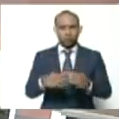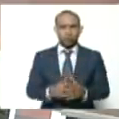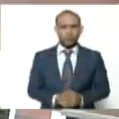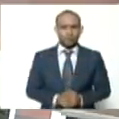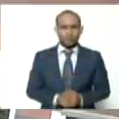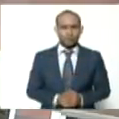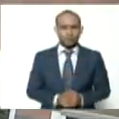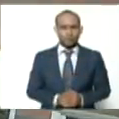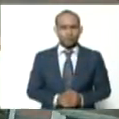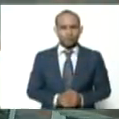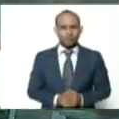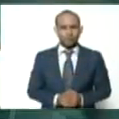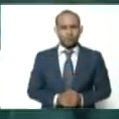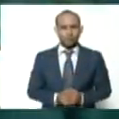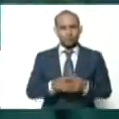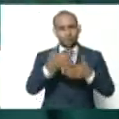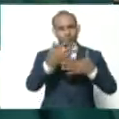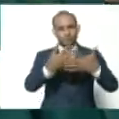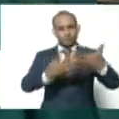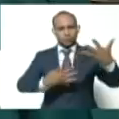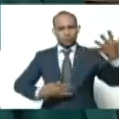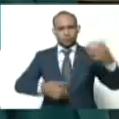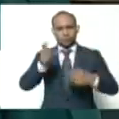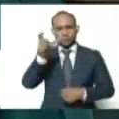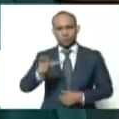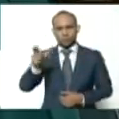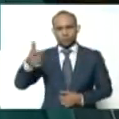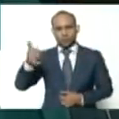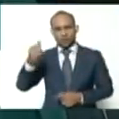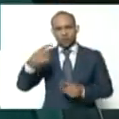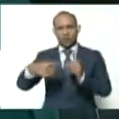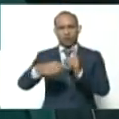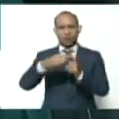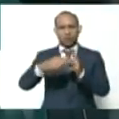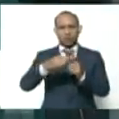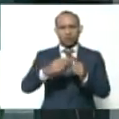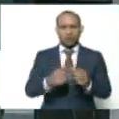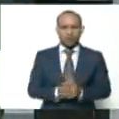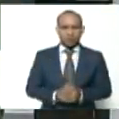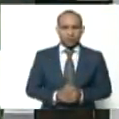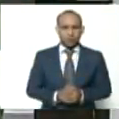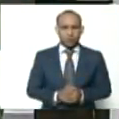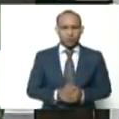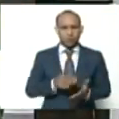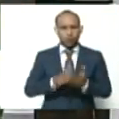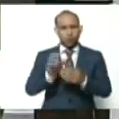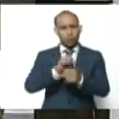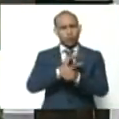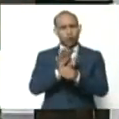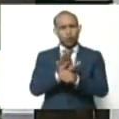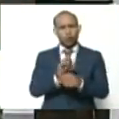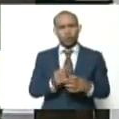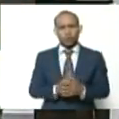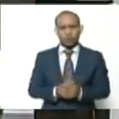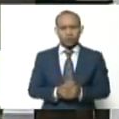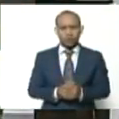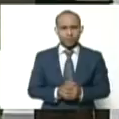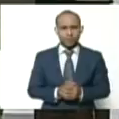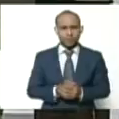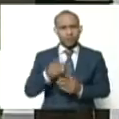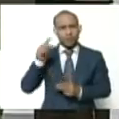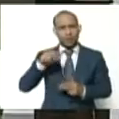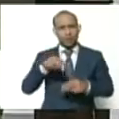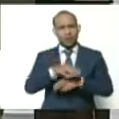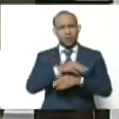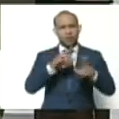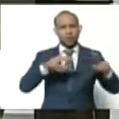coronavirus, Laya tuvo coronavirus, la ministra de Comercio tuvo coronavirus, el ministro de Turismo tuvo